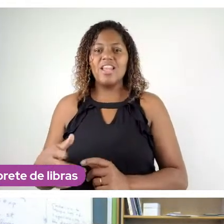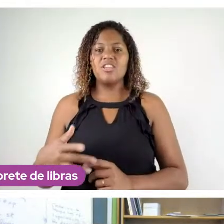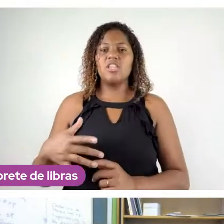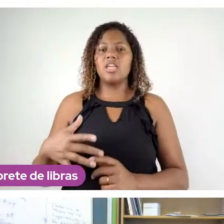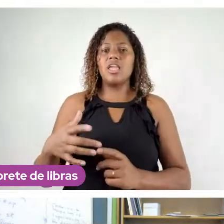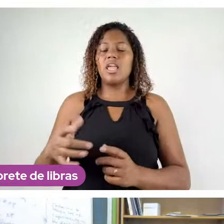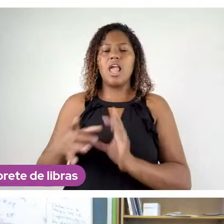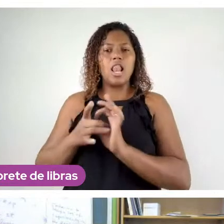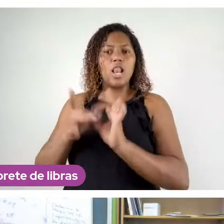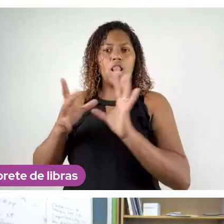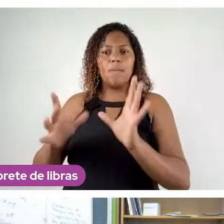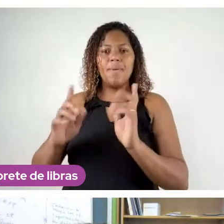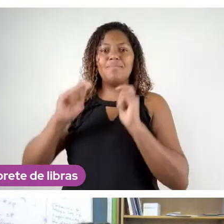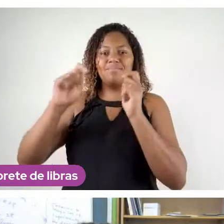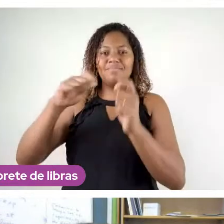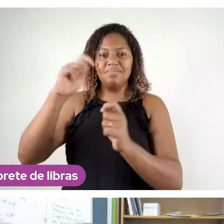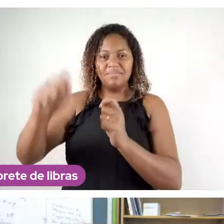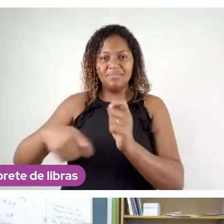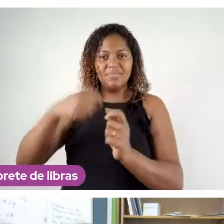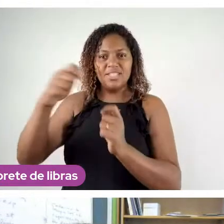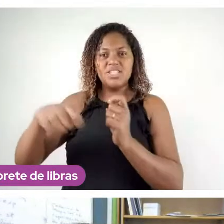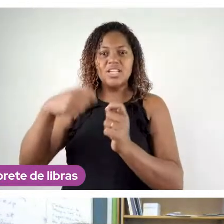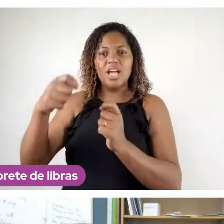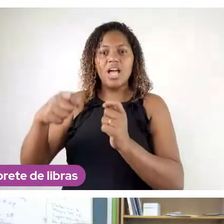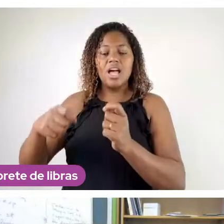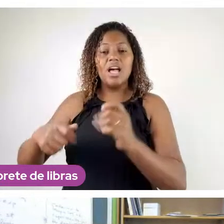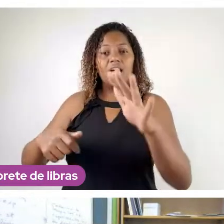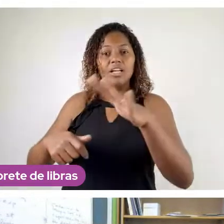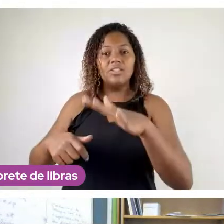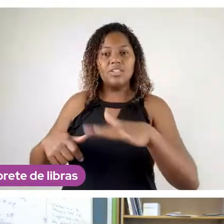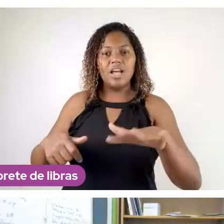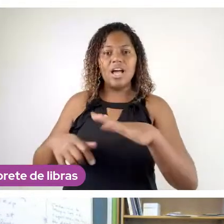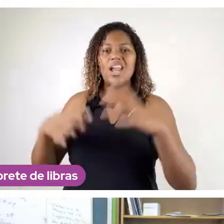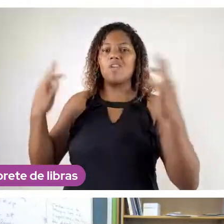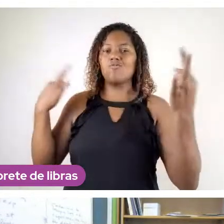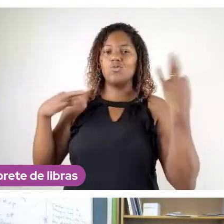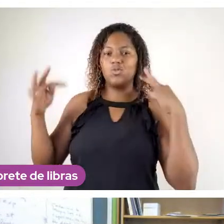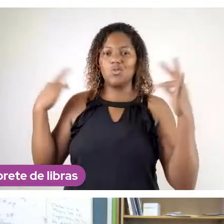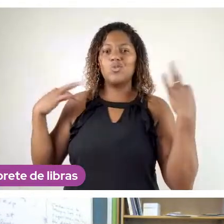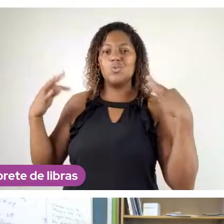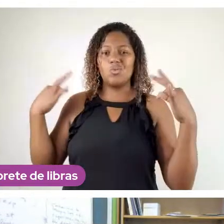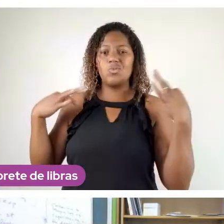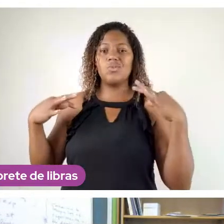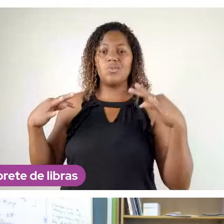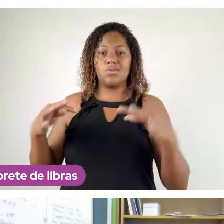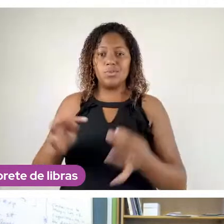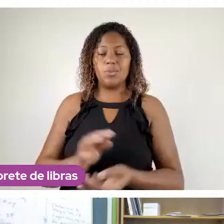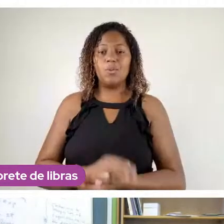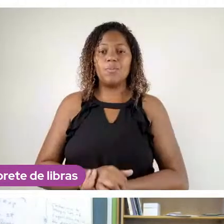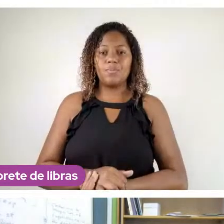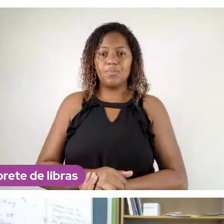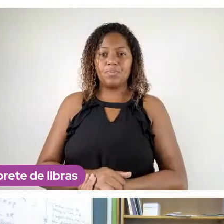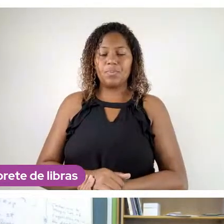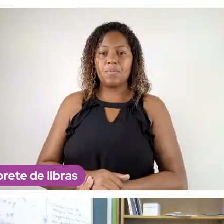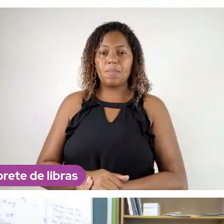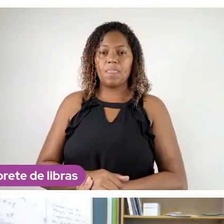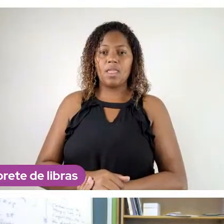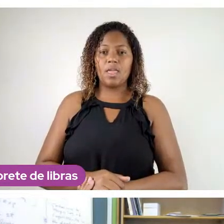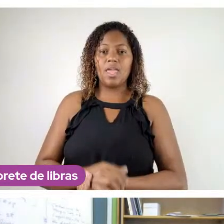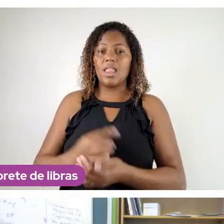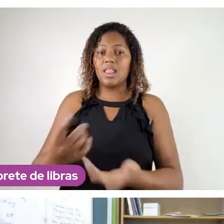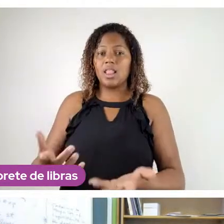se destruyera la costa. Y ahora es un claro ejemplo de ecoturismo que les va muy bien. A nivel de toda América son un